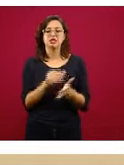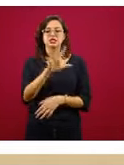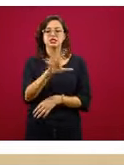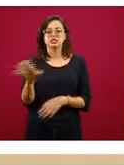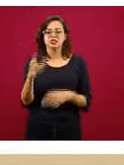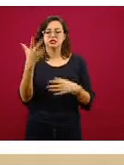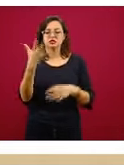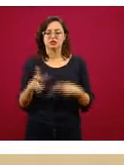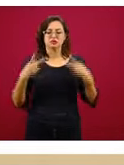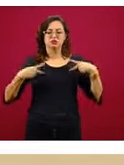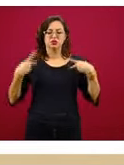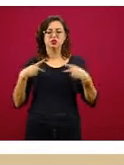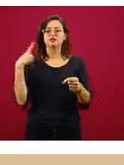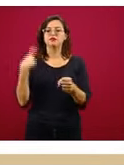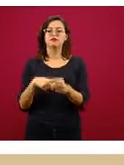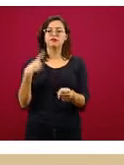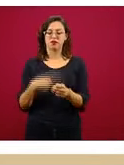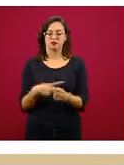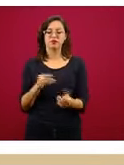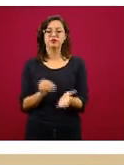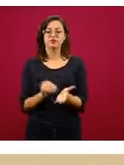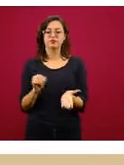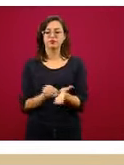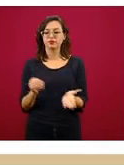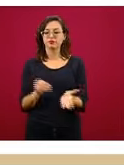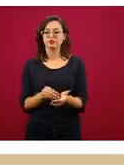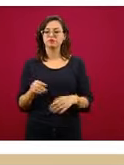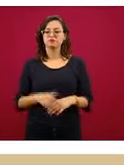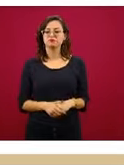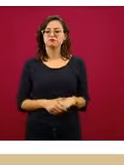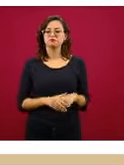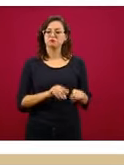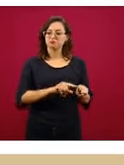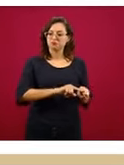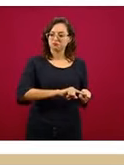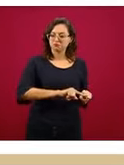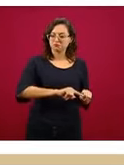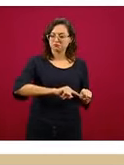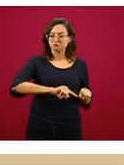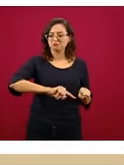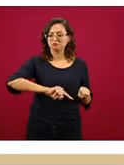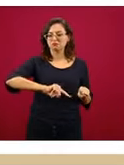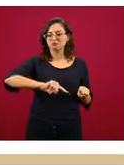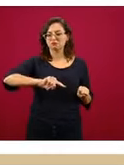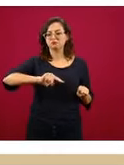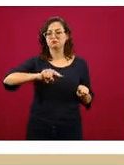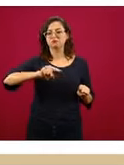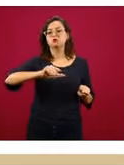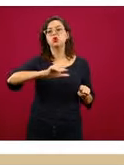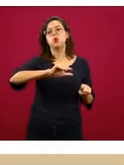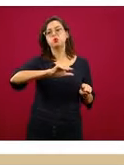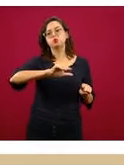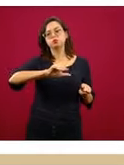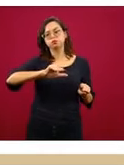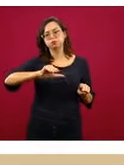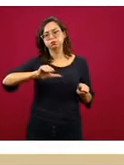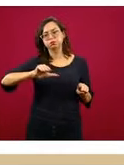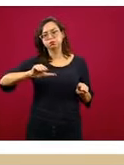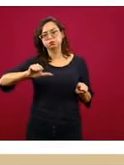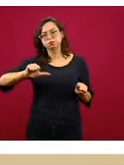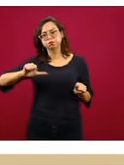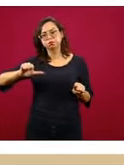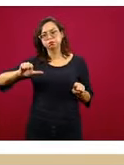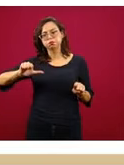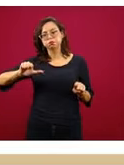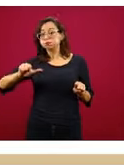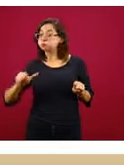1.510 casos activos estimados, tuvo su curva, logró un periodo de estabilización, no se